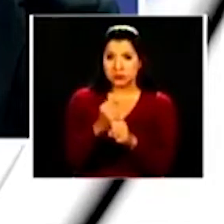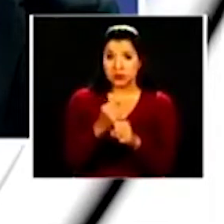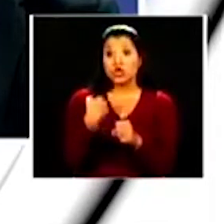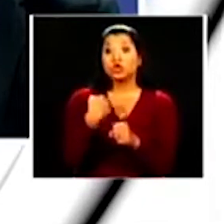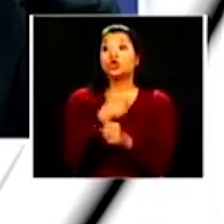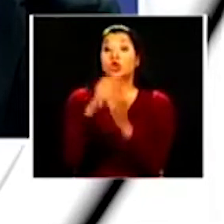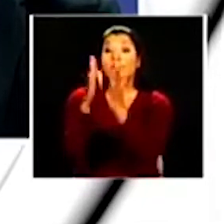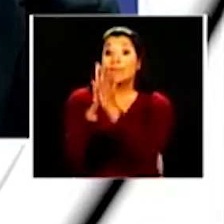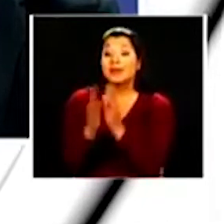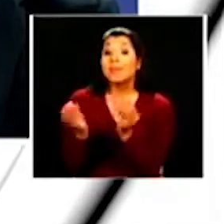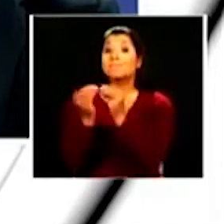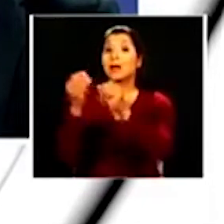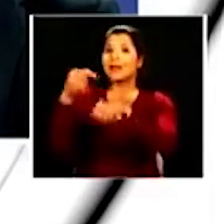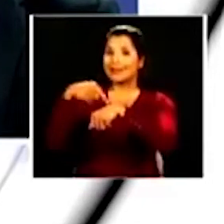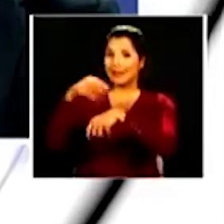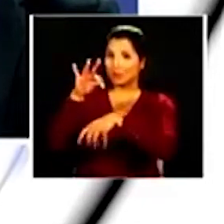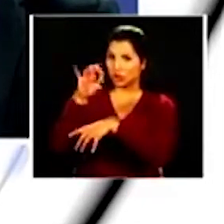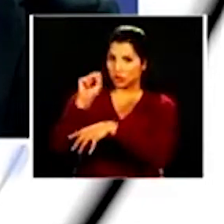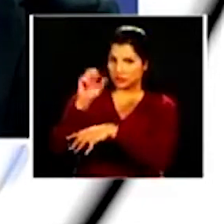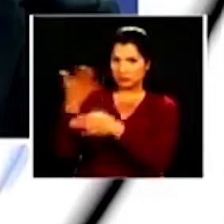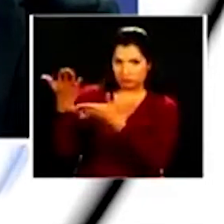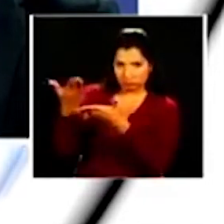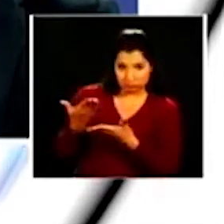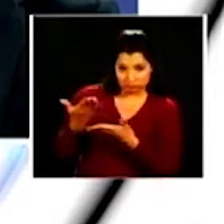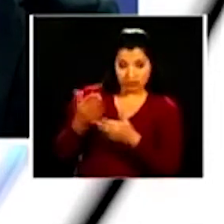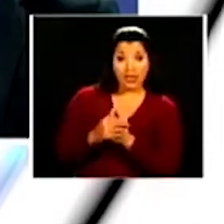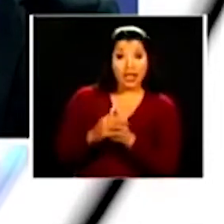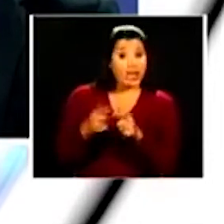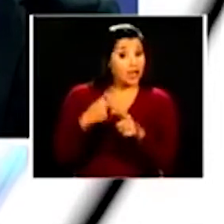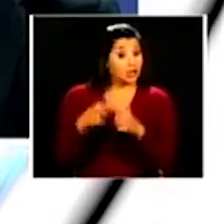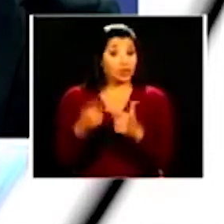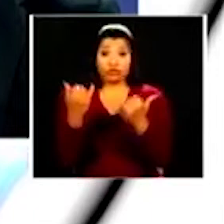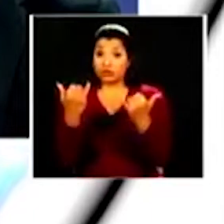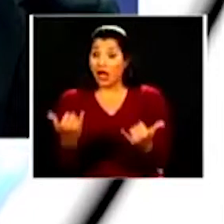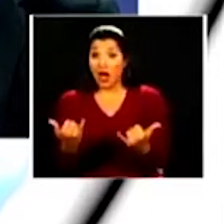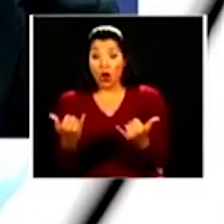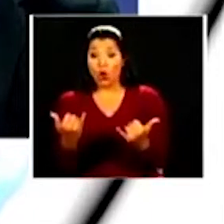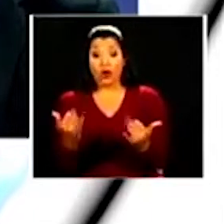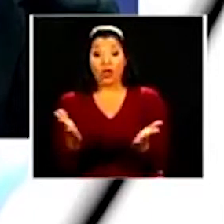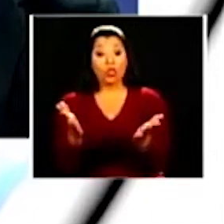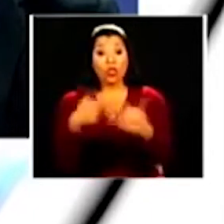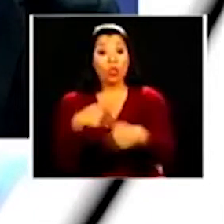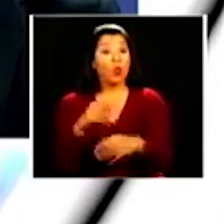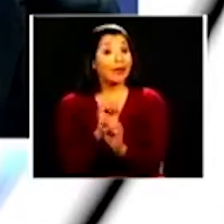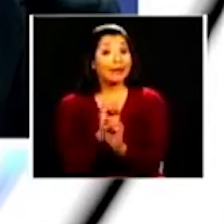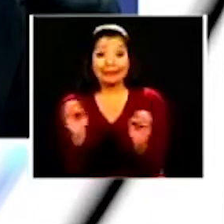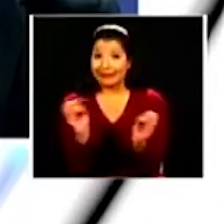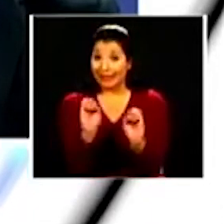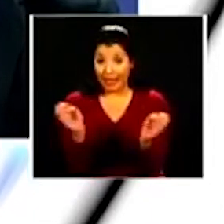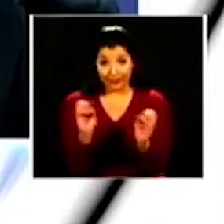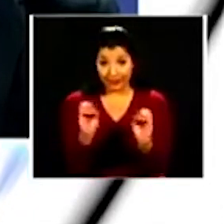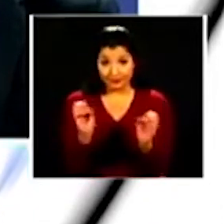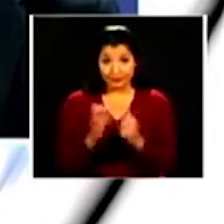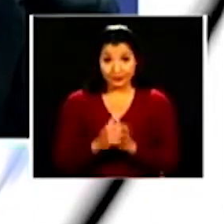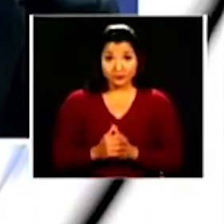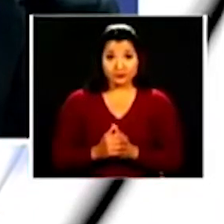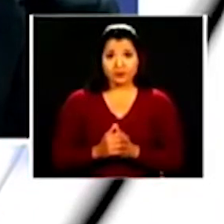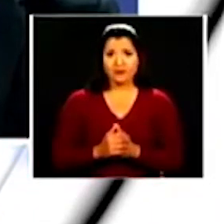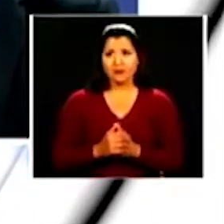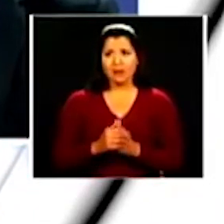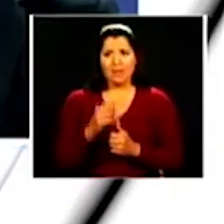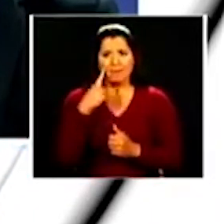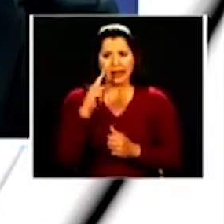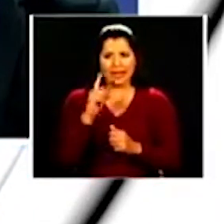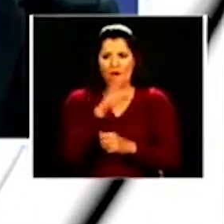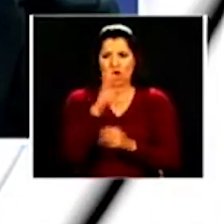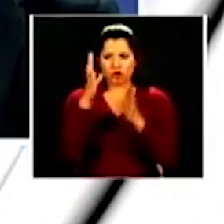Tribunal Supremo de Elecciones, entonces no hay en este momento absolutamente nada del que los costarricenses puedan cuestionar o tengan